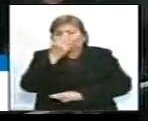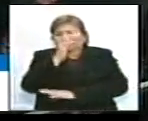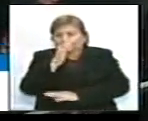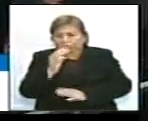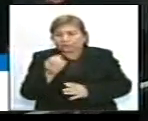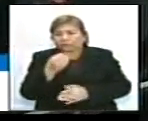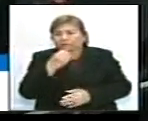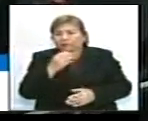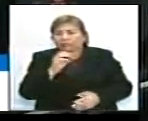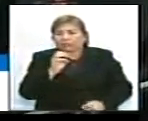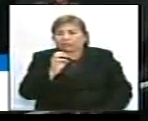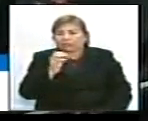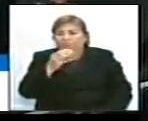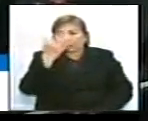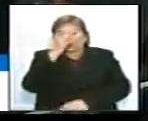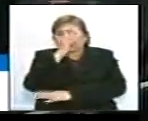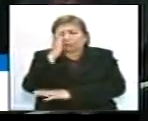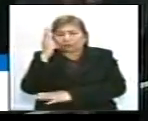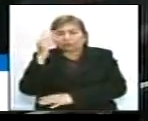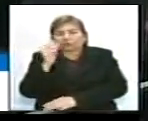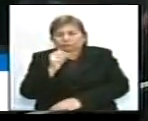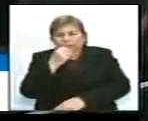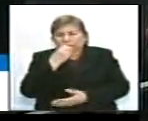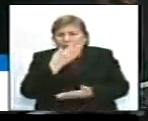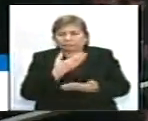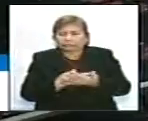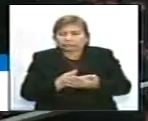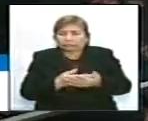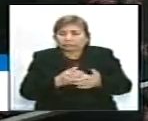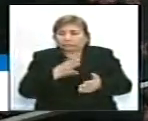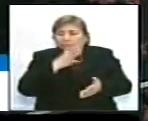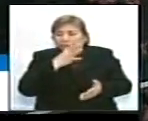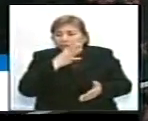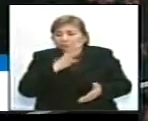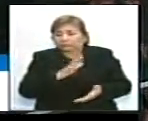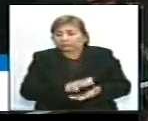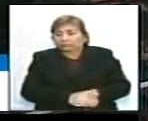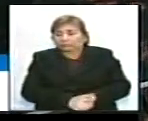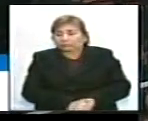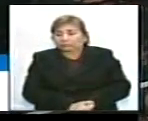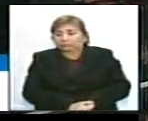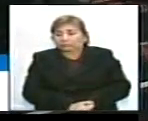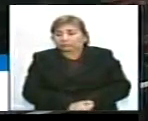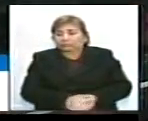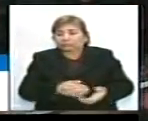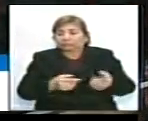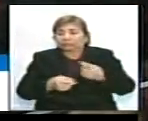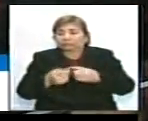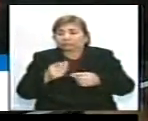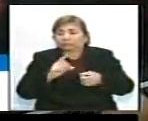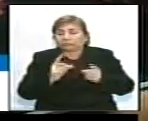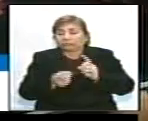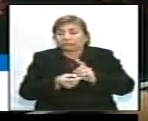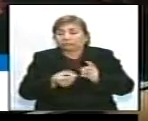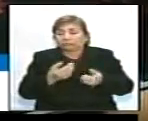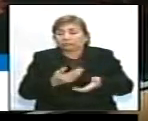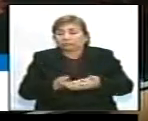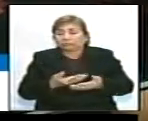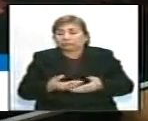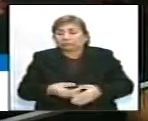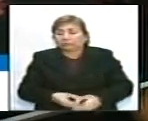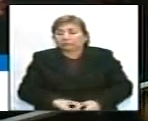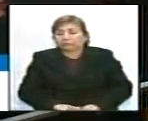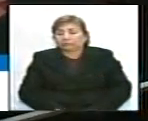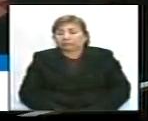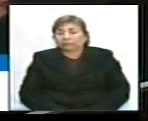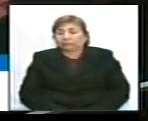pero en cabecera de cuencas, no lo sé. Creo que estaríamos yendo en un contrasentido de lo que justamente queremos